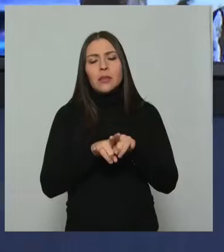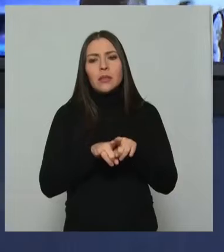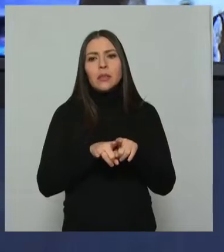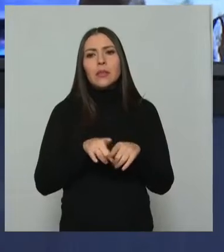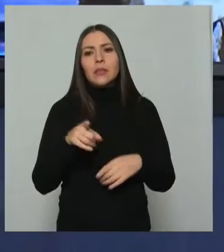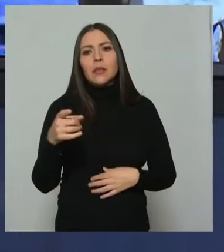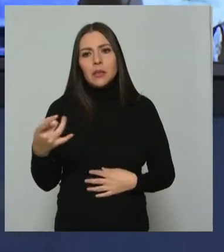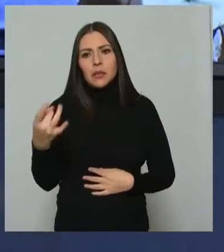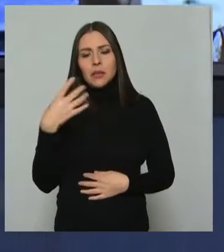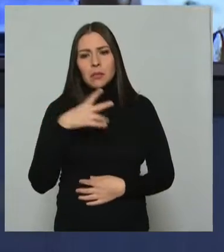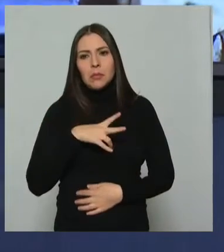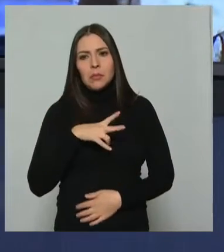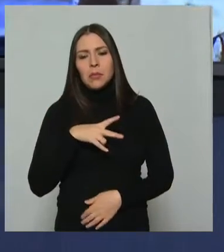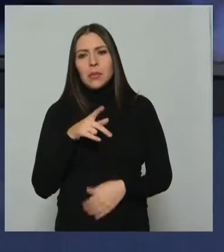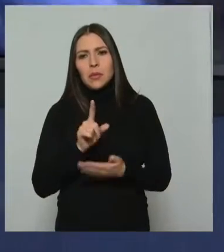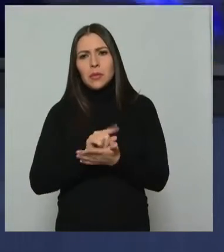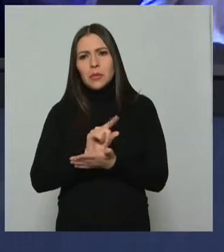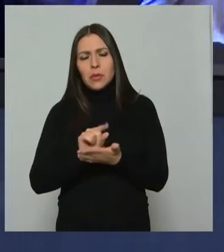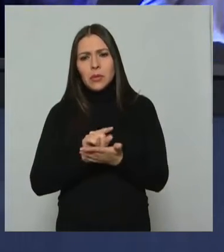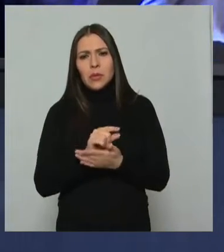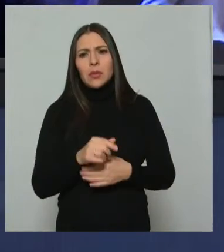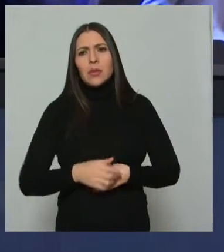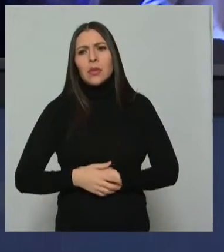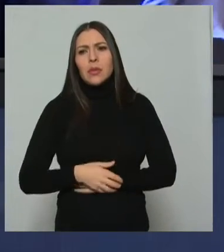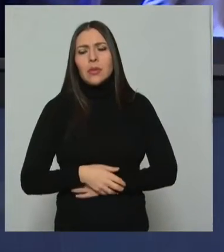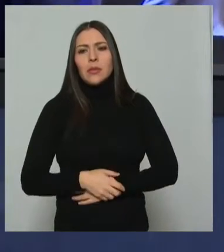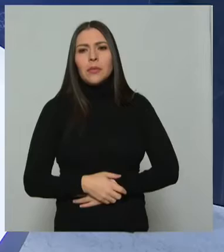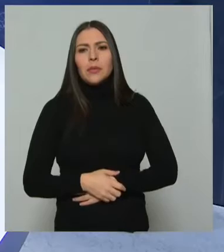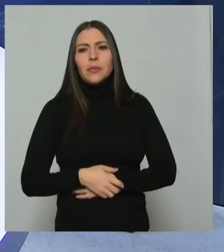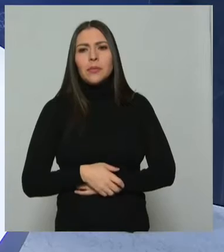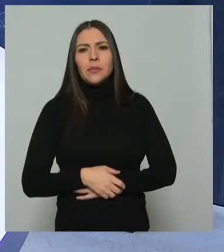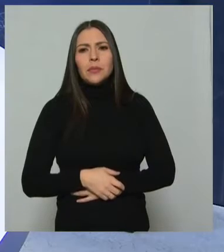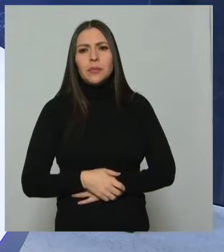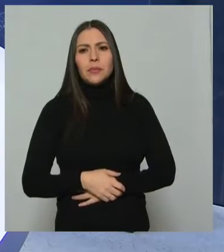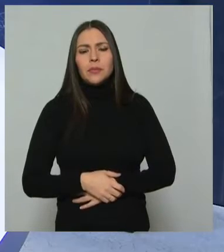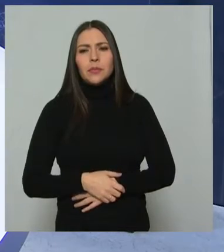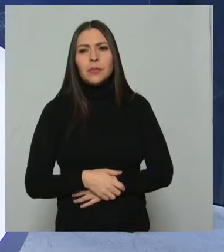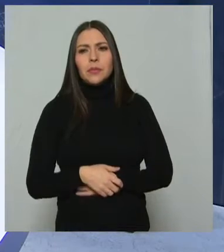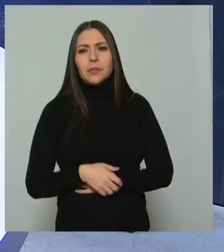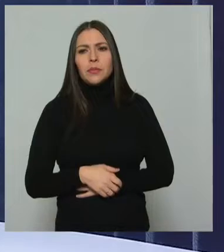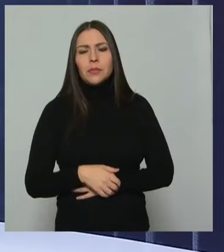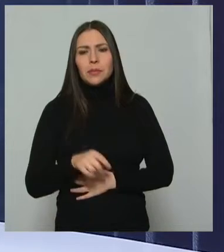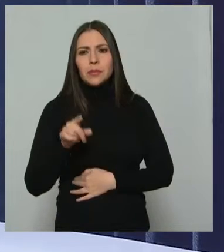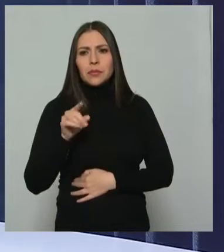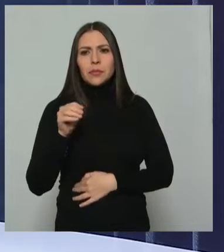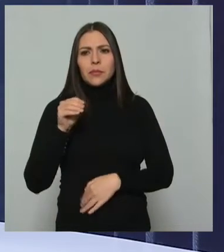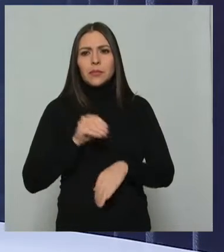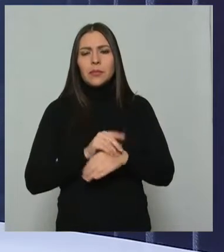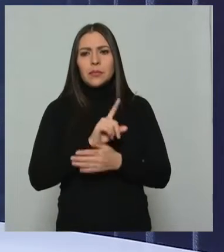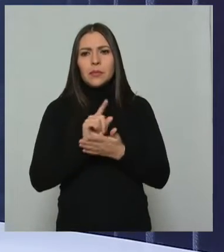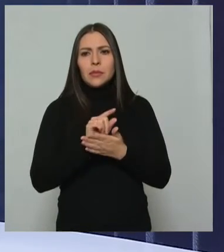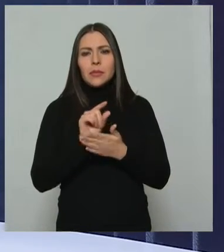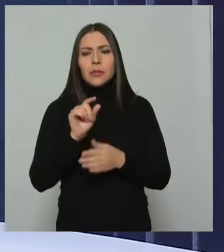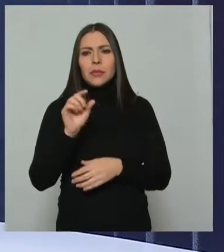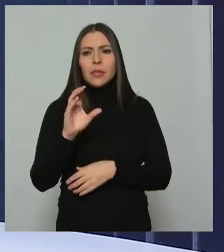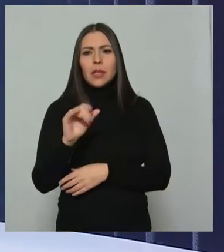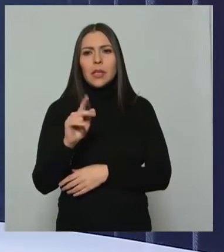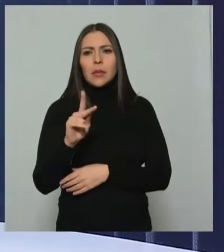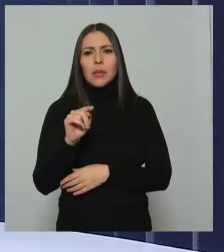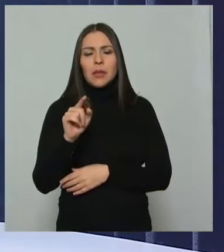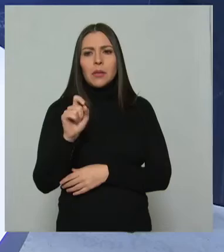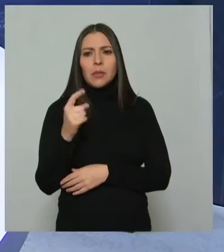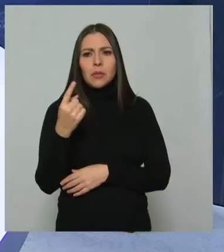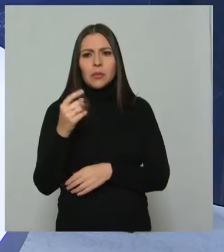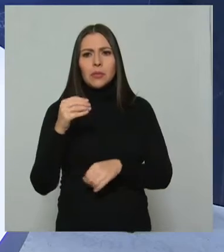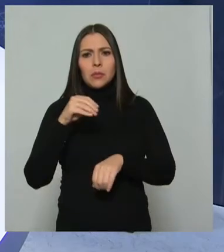a mi Twitter, ¿puedo dar mi Twitter? Sí, de hecho, si quieres, ¿por qué no hacemos lo siguiente? Ajá. Ponemos el Twitter de Capital 21 y que ahí venga una dinámica, ¿cómo